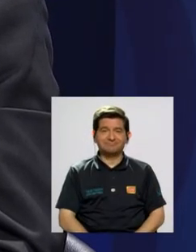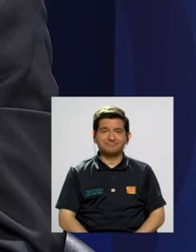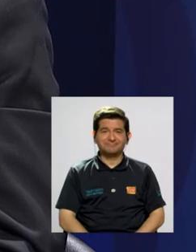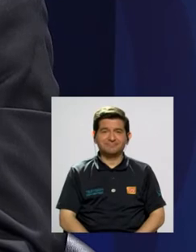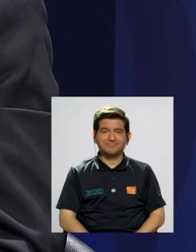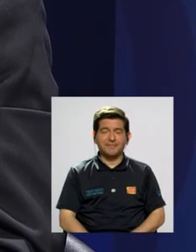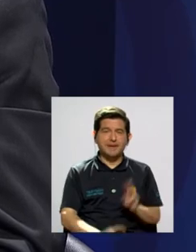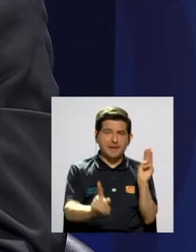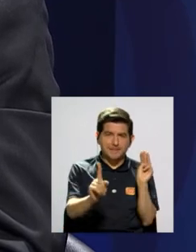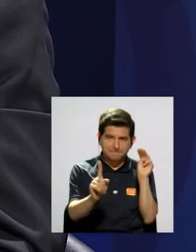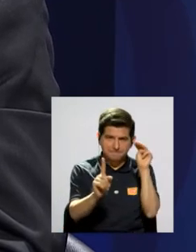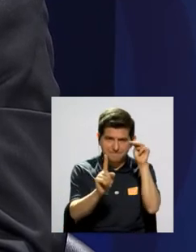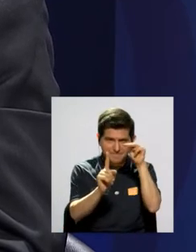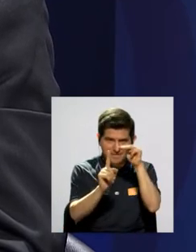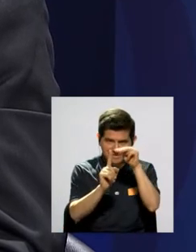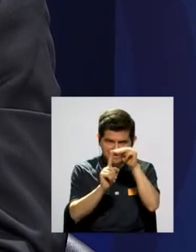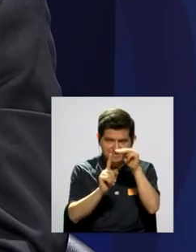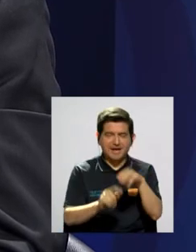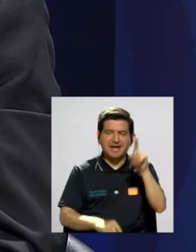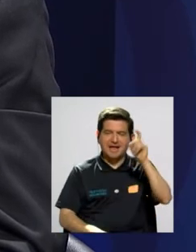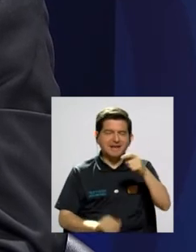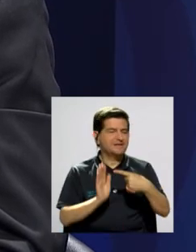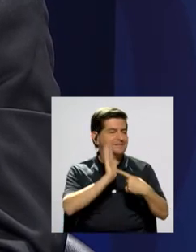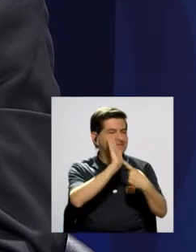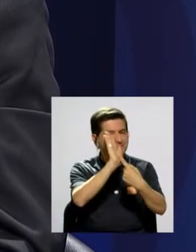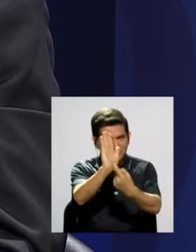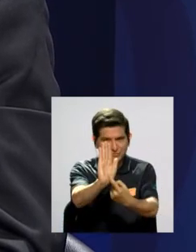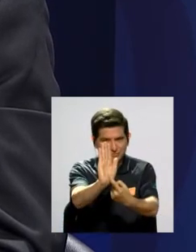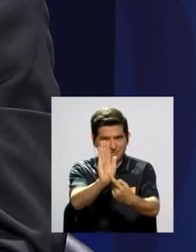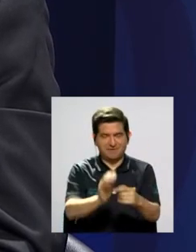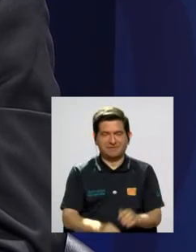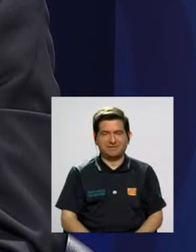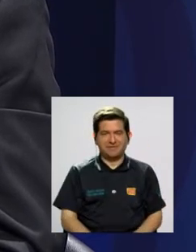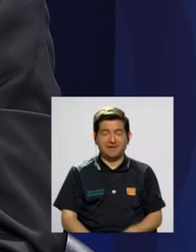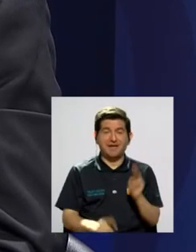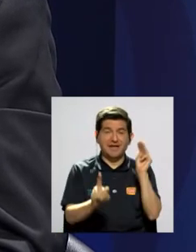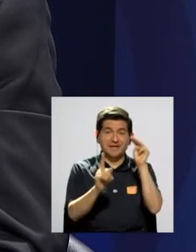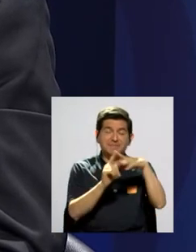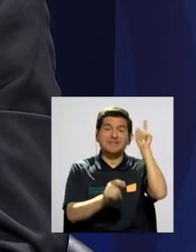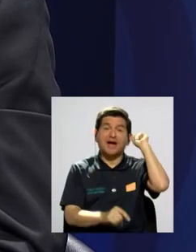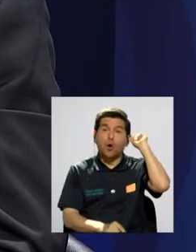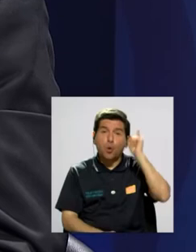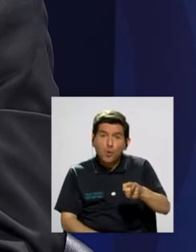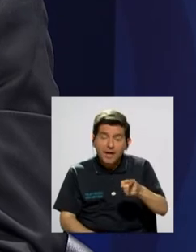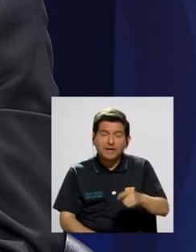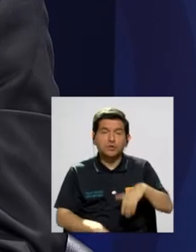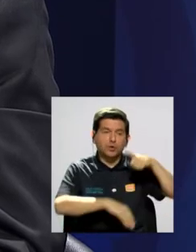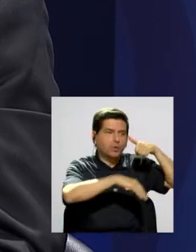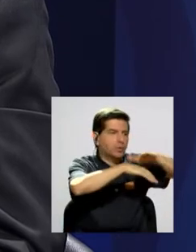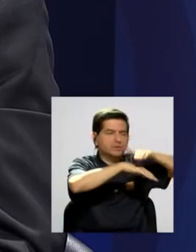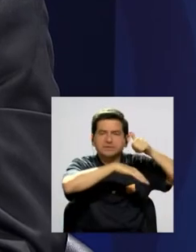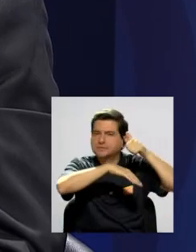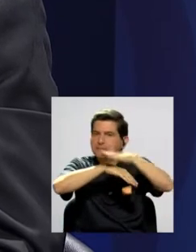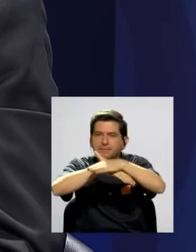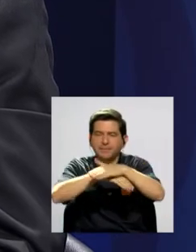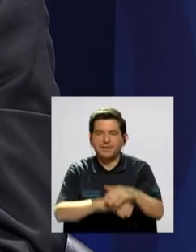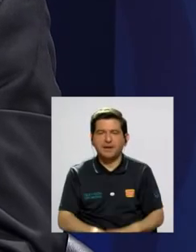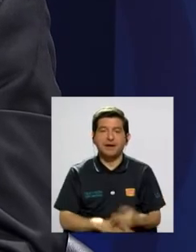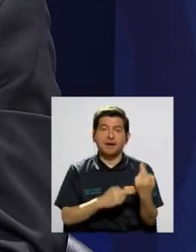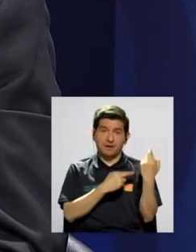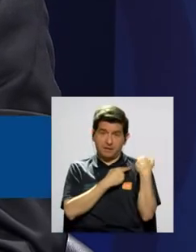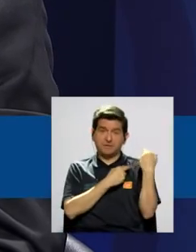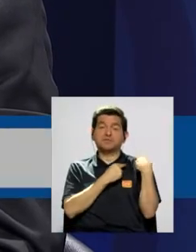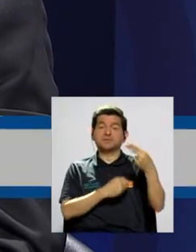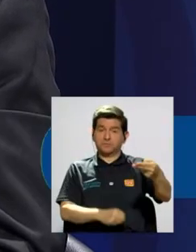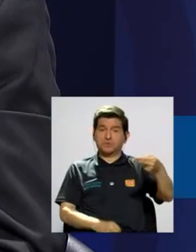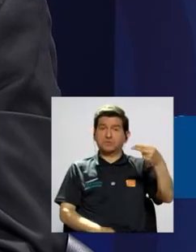es el mensaje que hay que enviar. Es el mensaje que obligatoriamente hay que enviar, como una responsabilidad